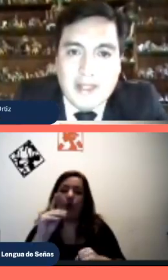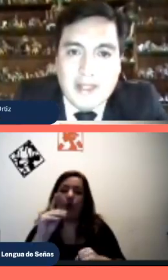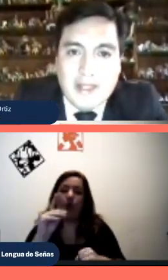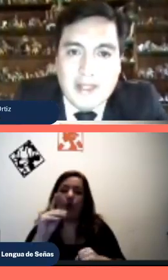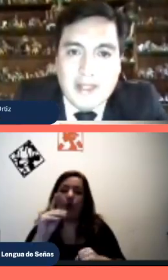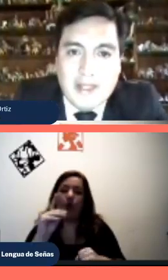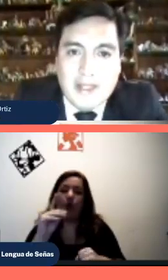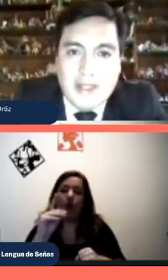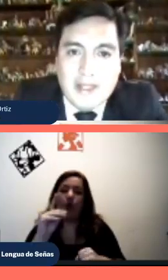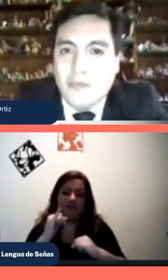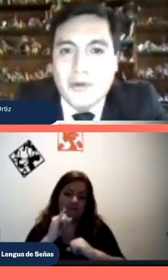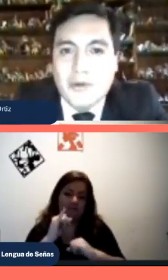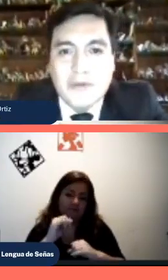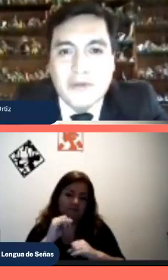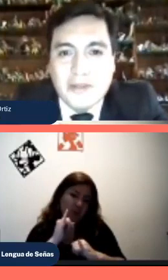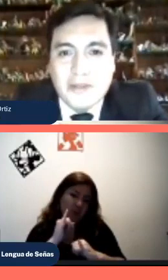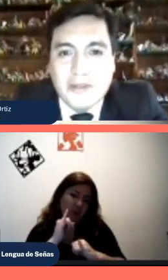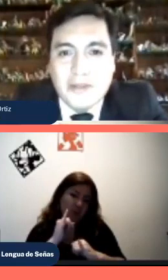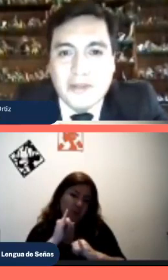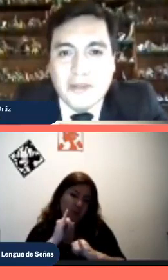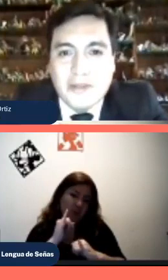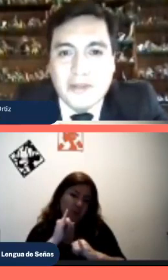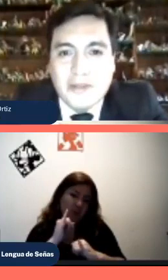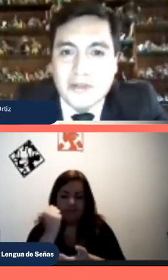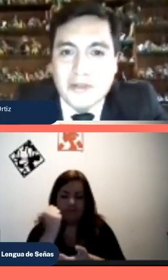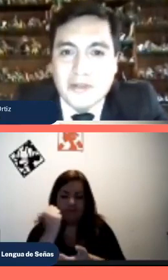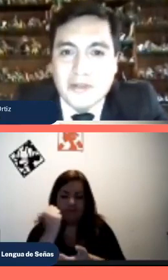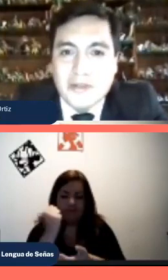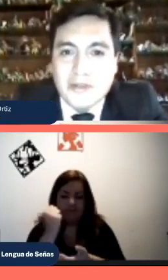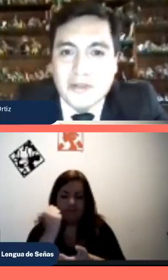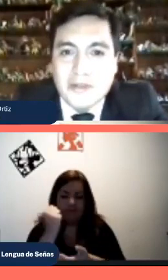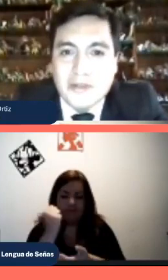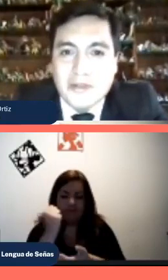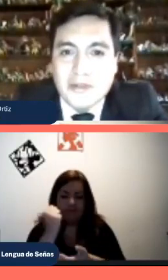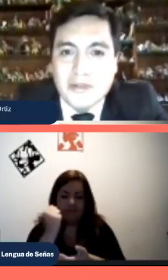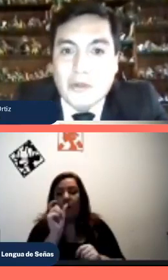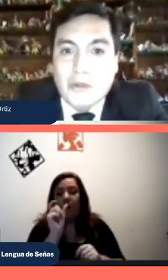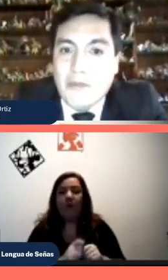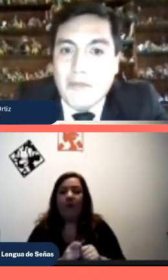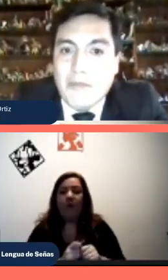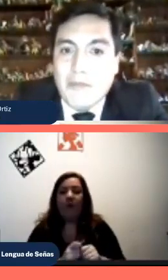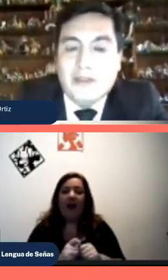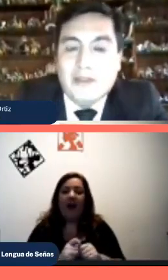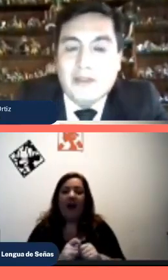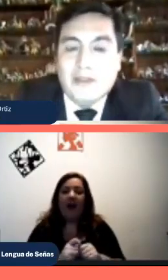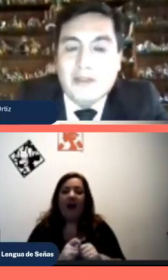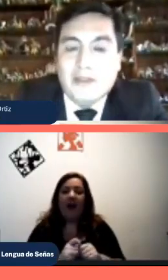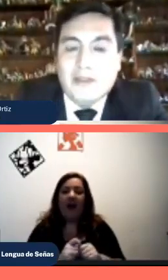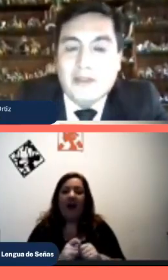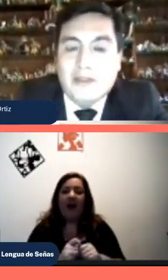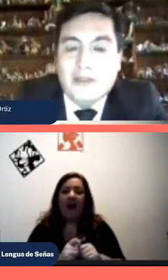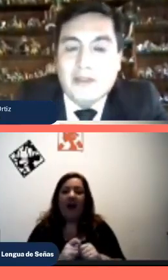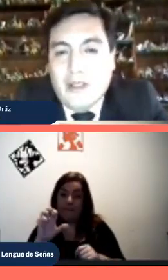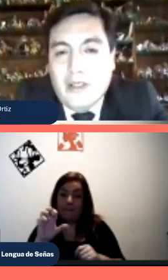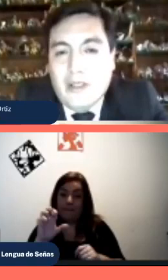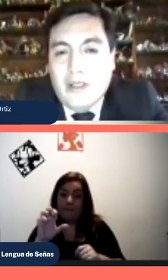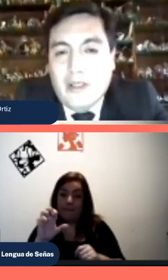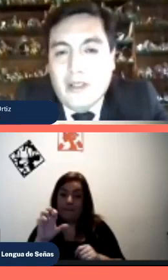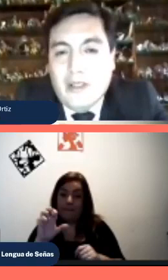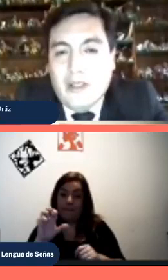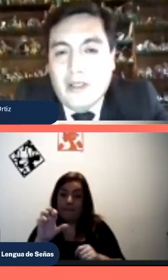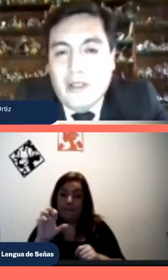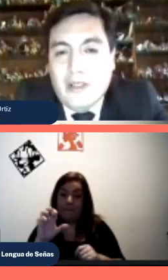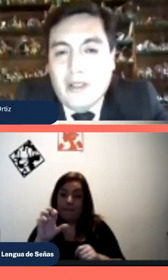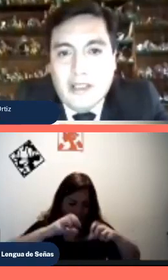Y ahora voy a hablar un poco, voy a hacer propaganda un poco a nuestro paleontólogo local, don Luis Pérez. Él es arqueólogo y es magíster